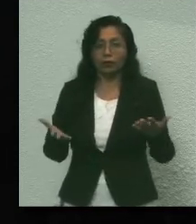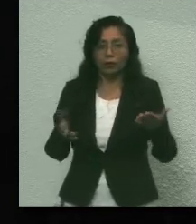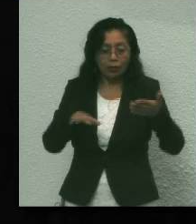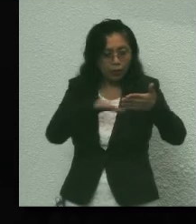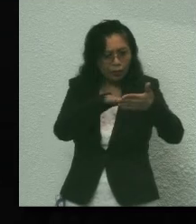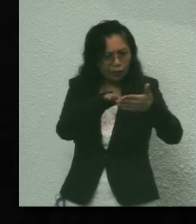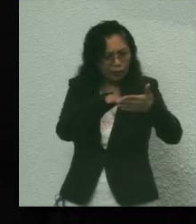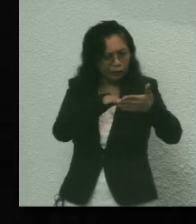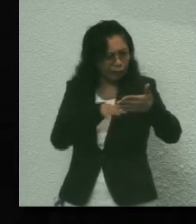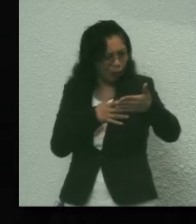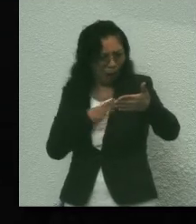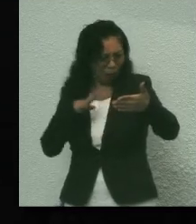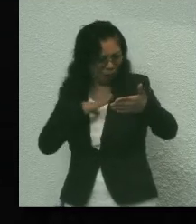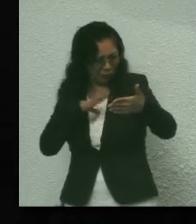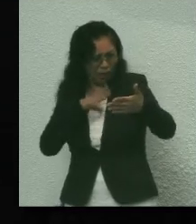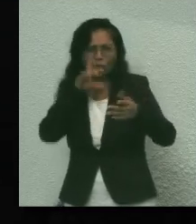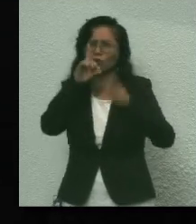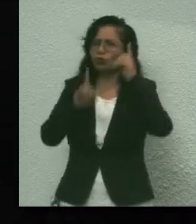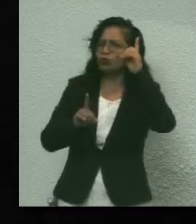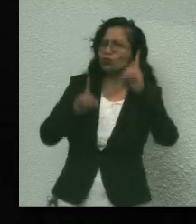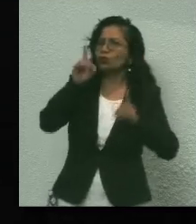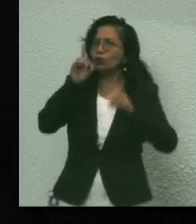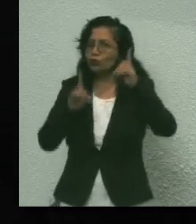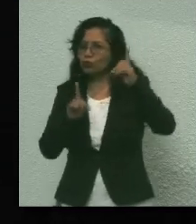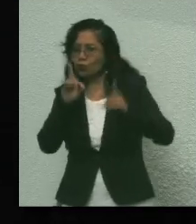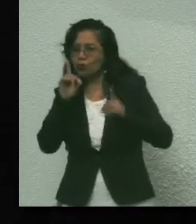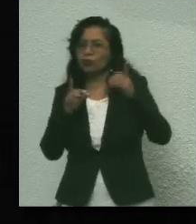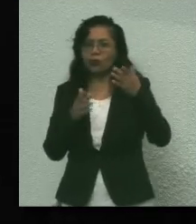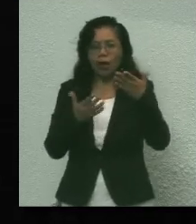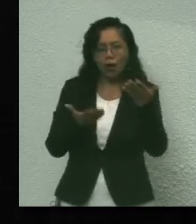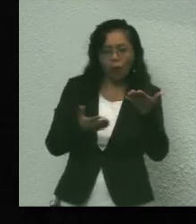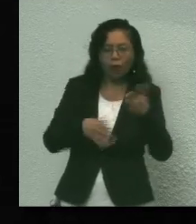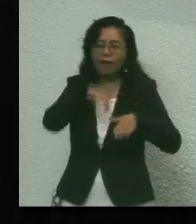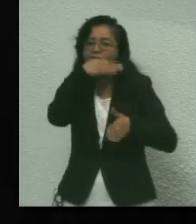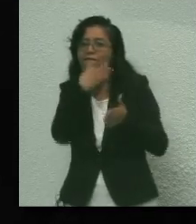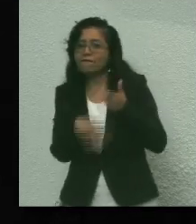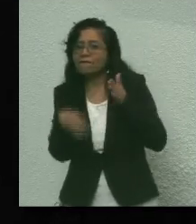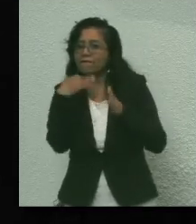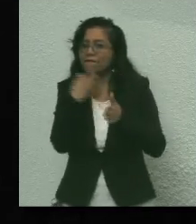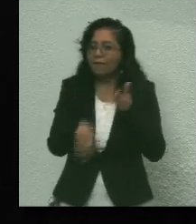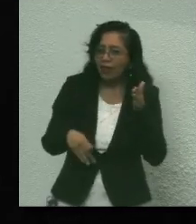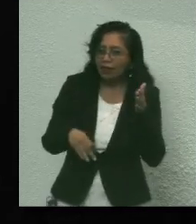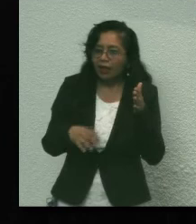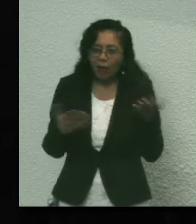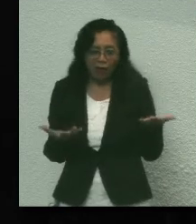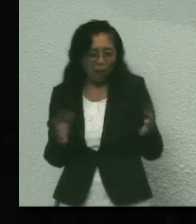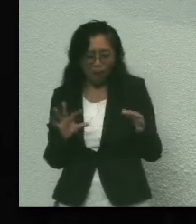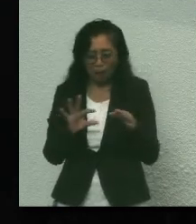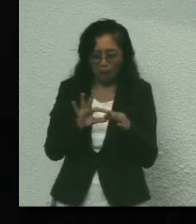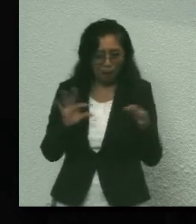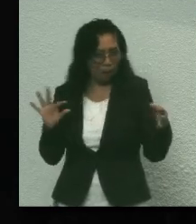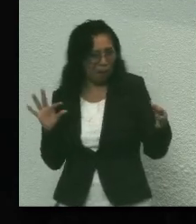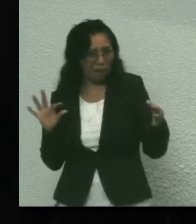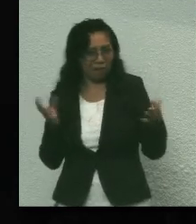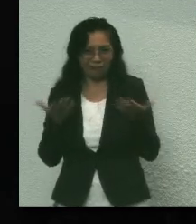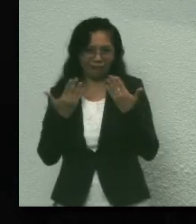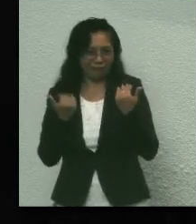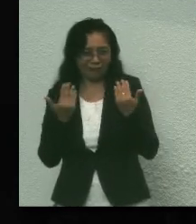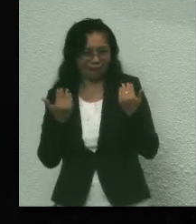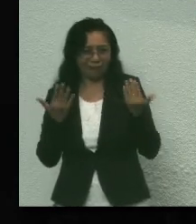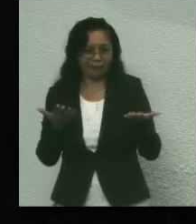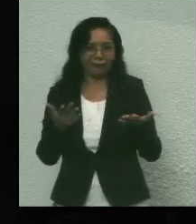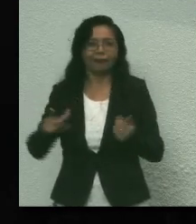encontramos certeza y resultados, las carencias y las incongruencias de la administración de